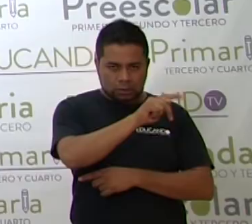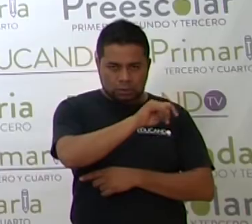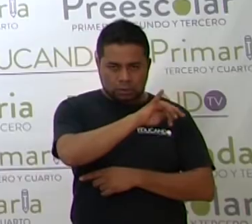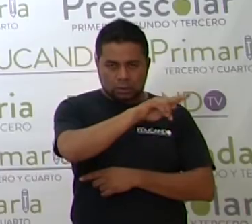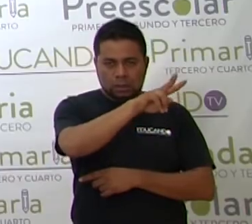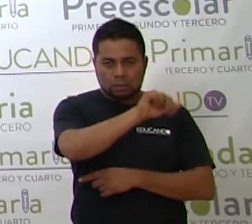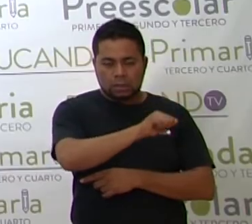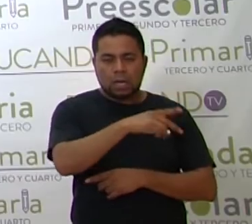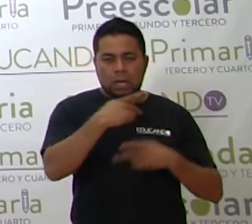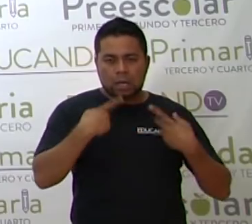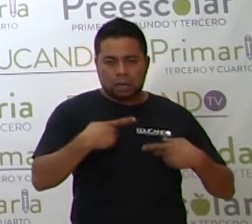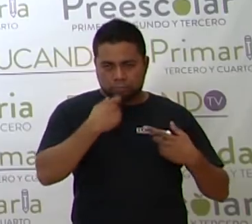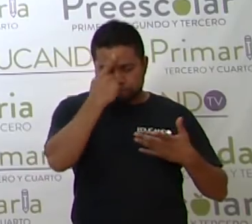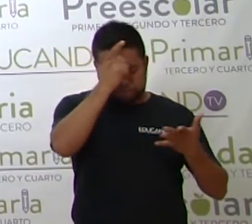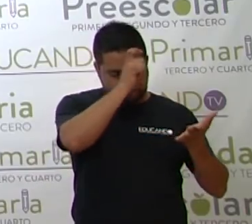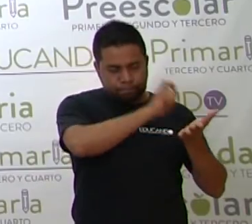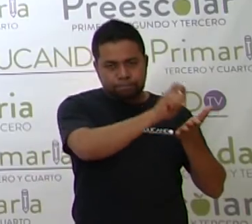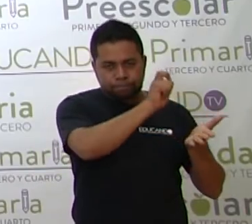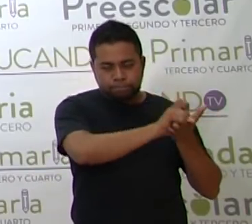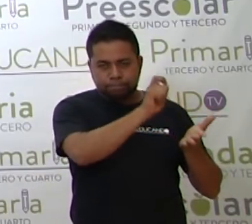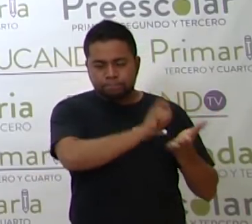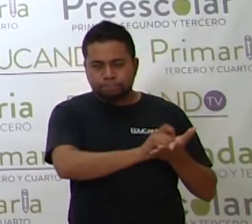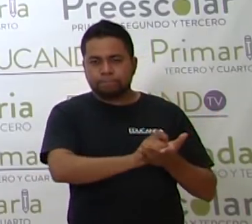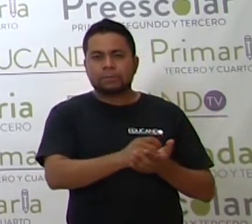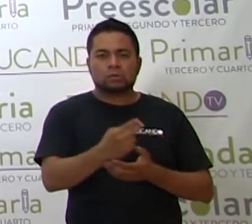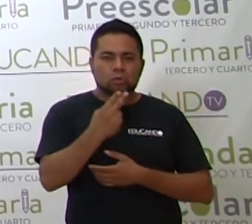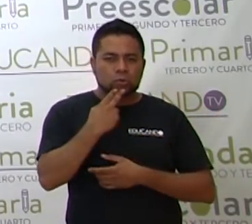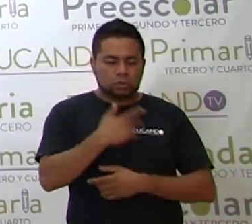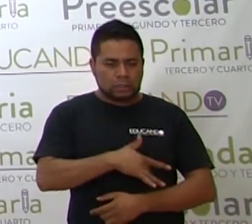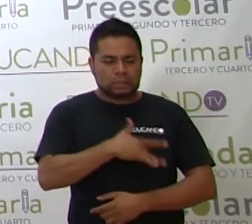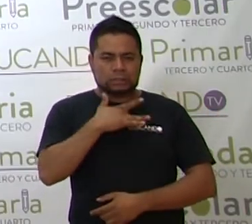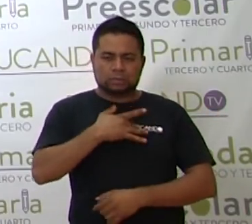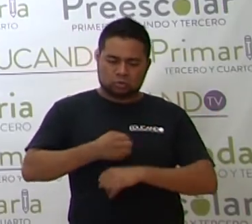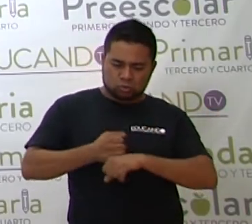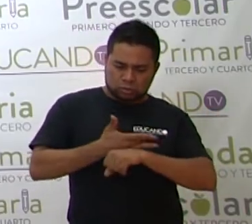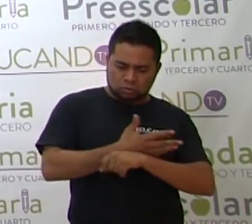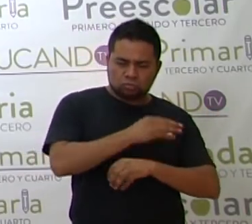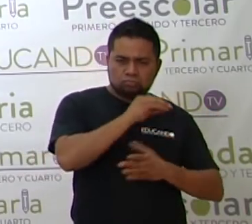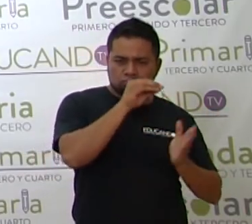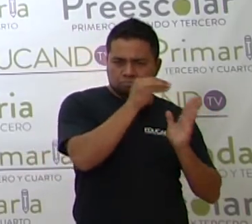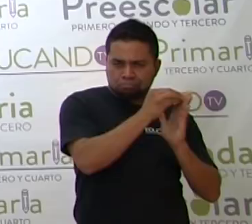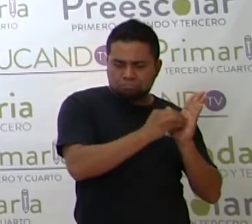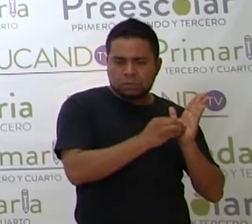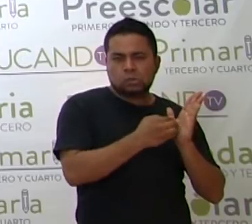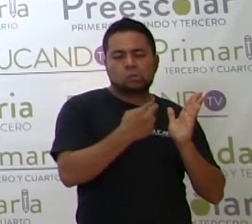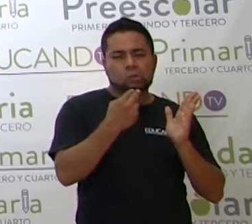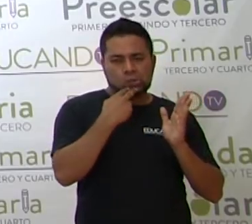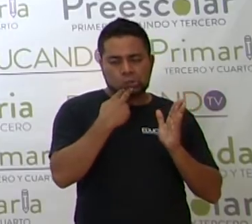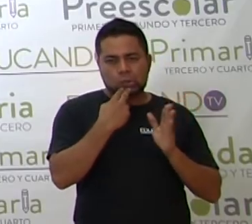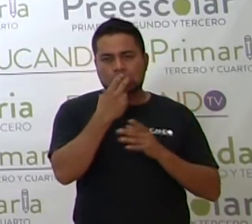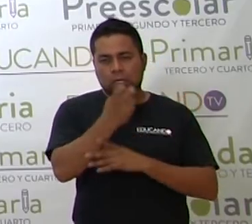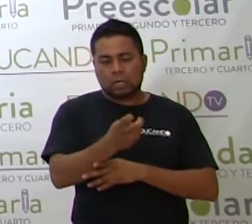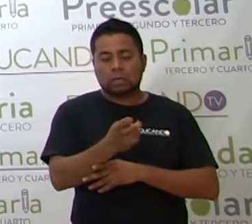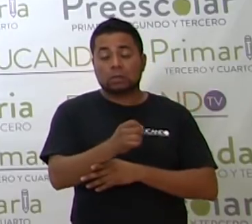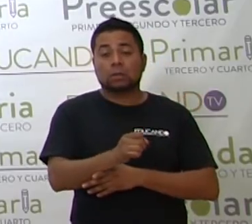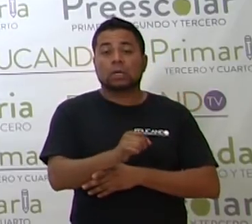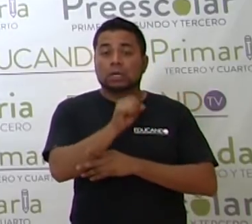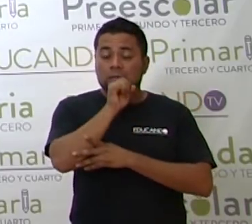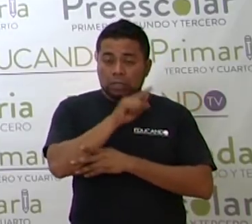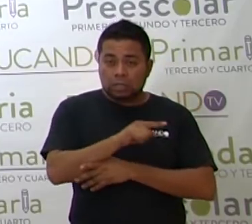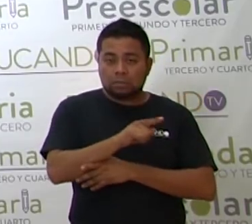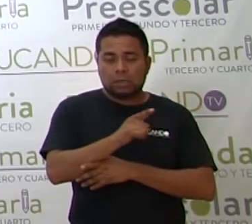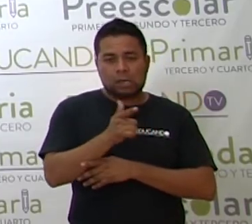está escribiendo la descripción utiliza emociones y sentimientos, ¿bien? Lo cual va a utilizar también